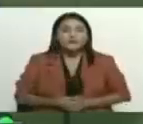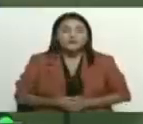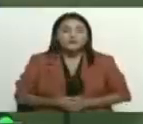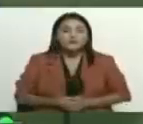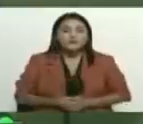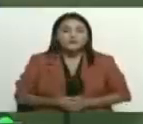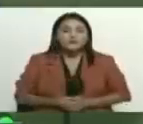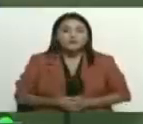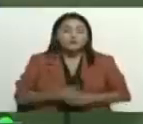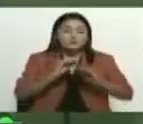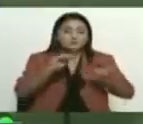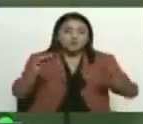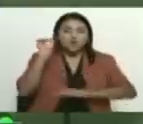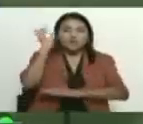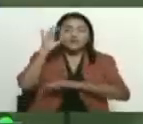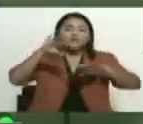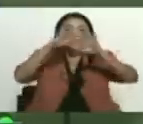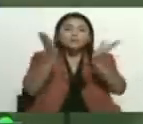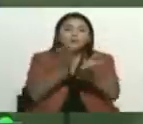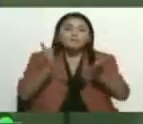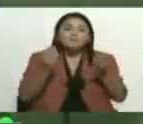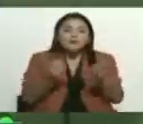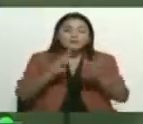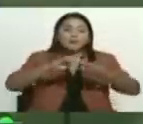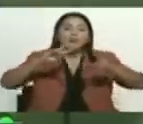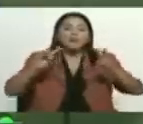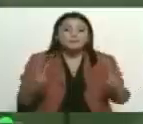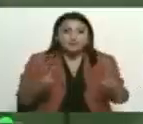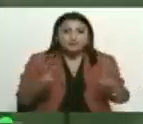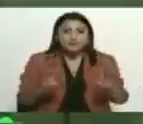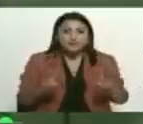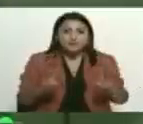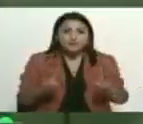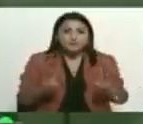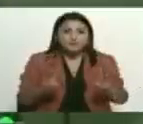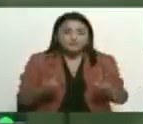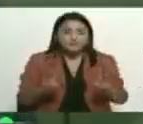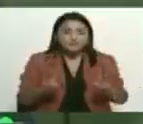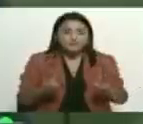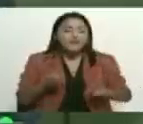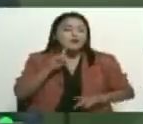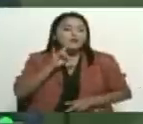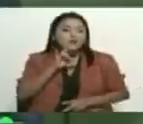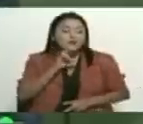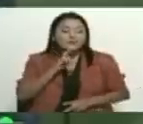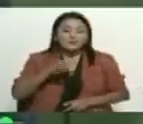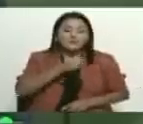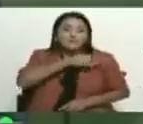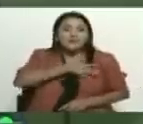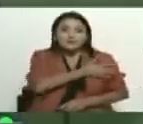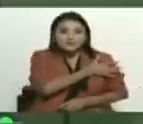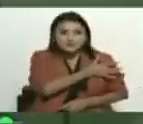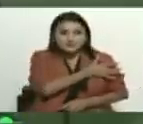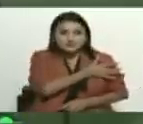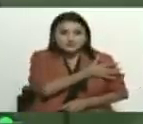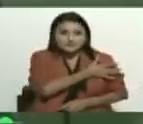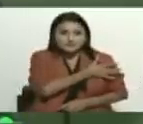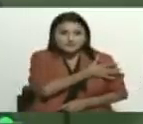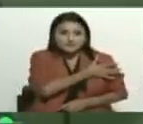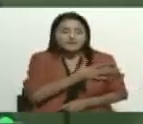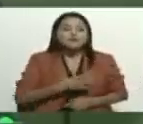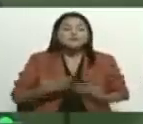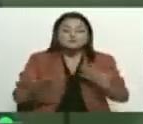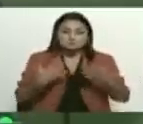una conferencia mundial por la paz en Ucrania y Palestina. Hacemos un llamado a abordar estas cuestiones de una